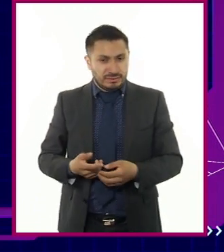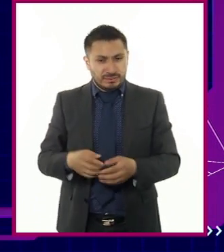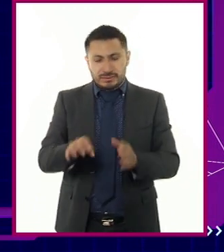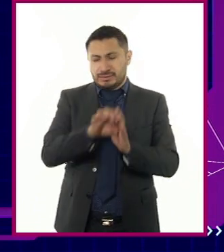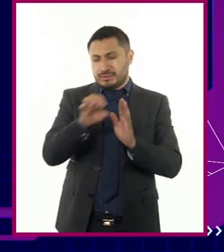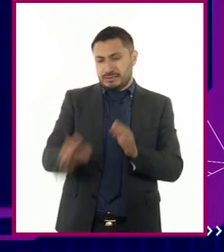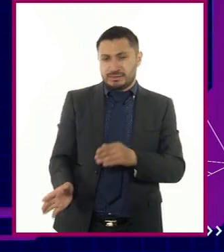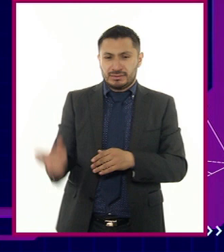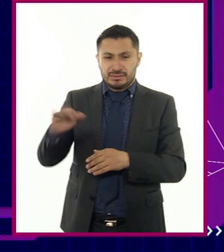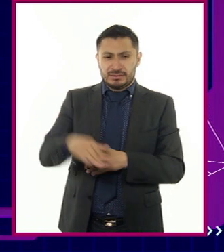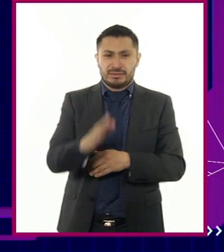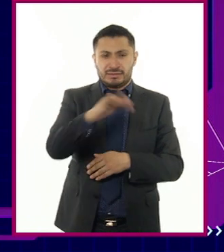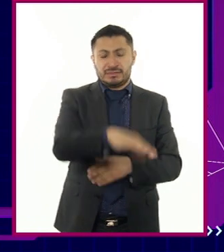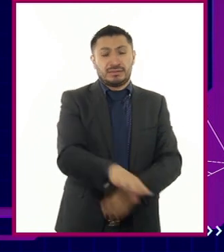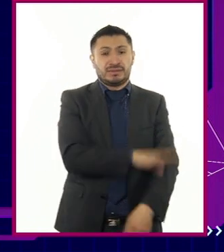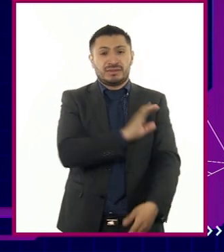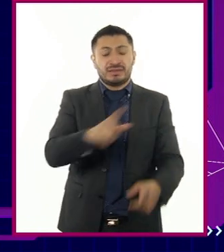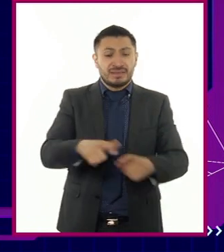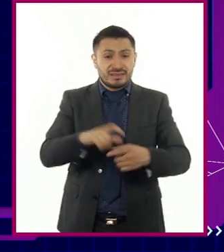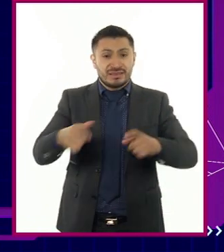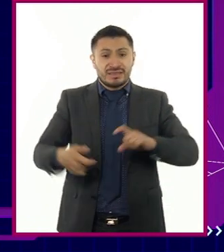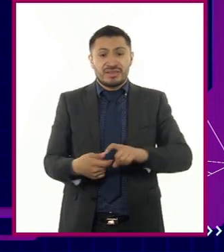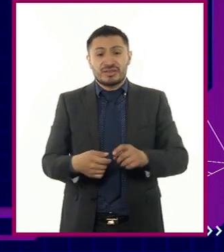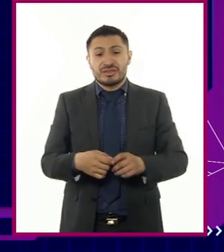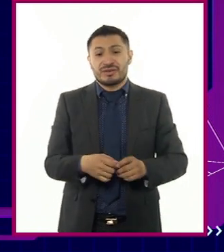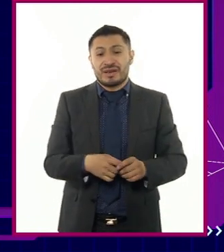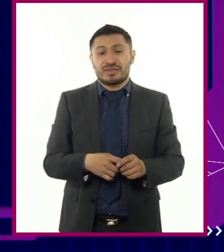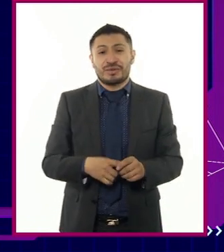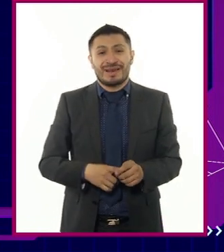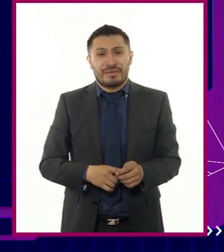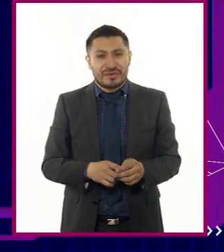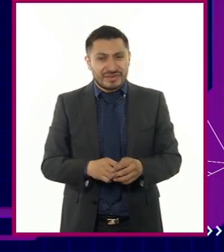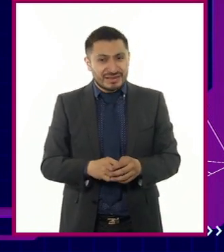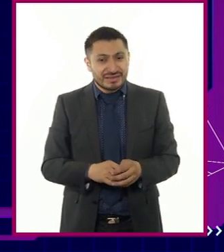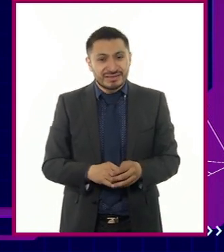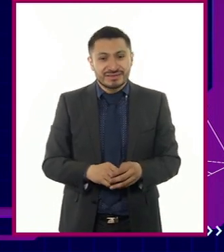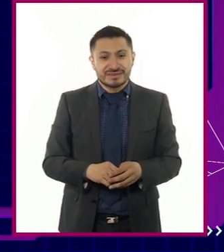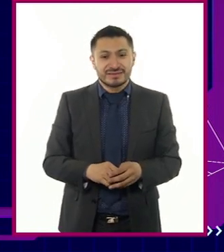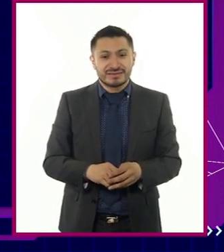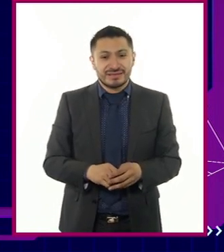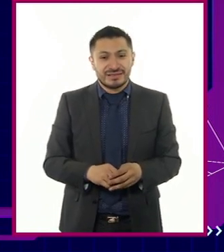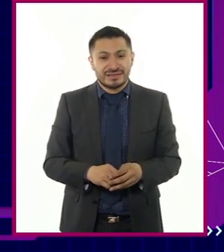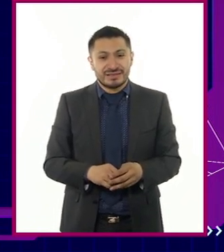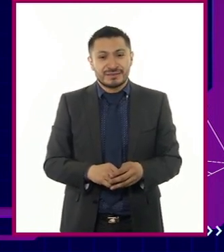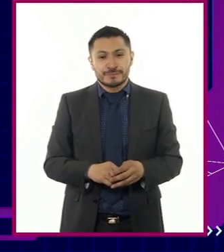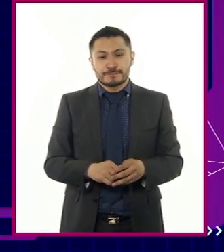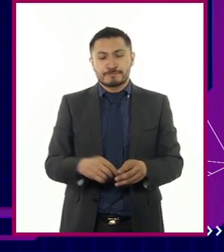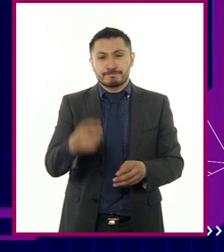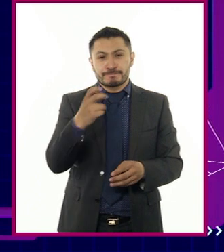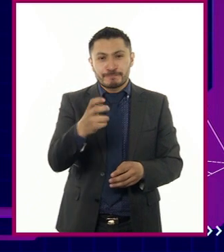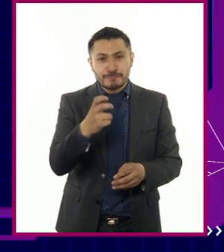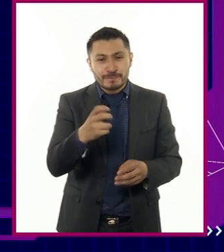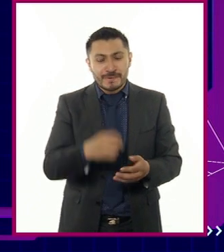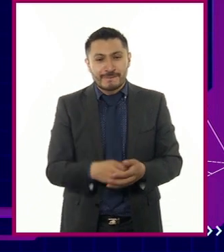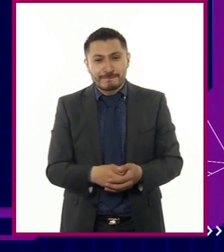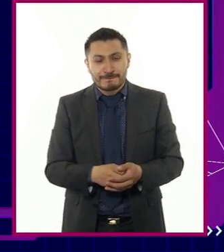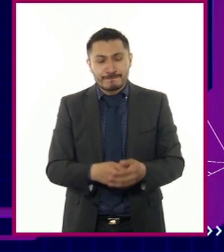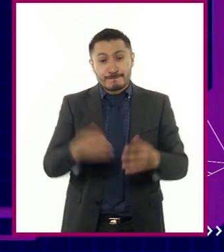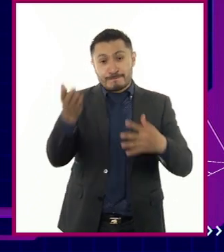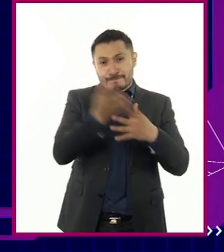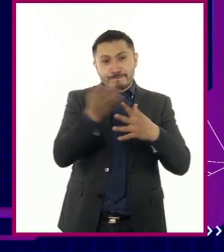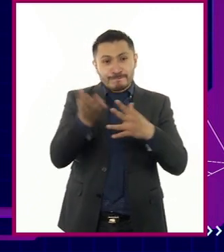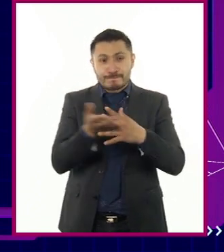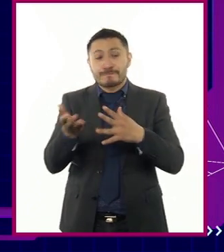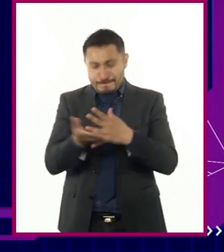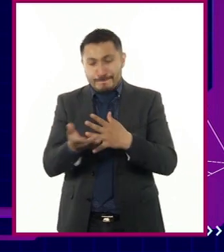se pueden clasificar de acuerdo con sus longitudes y frecuencias. A esa clasificación se le conoce como el